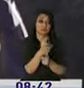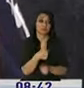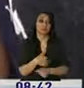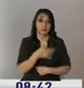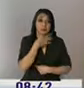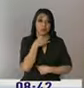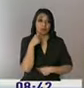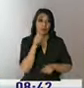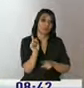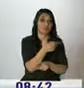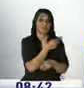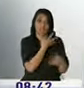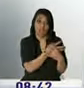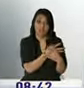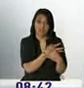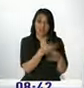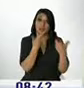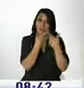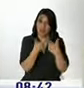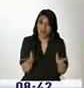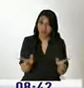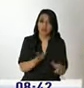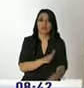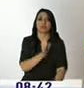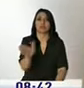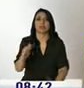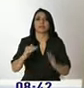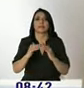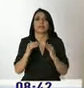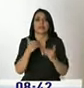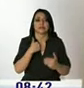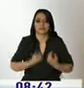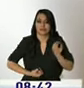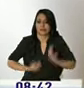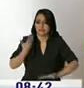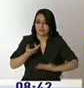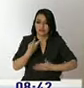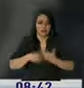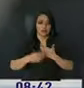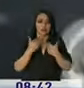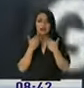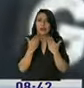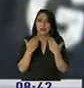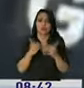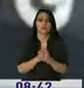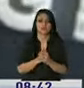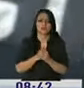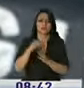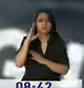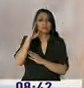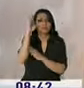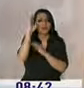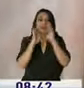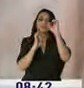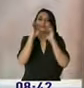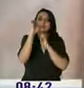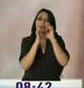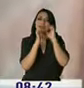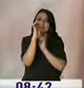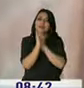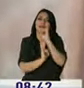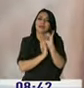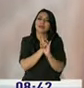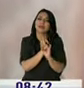el man de la cárcel y a venirme a ascender la casa con mis hijos. Tácticas de la policía aplicaron un modelo internacional que se ejecuta en la